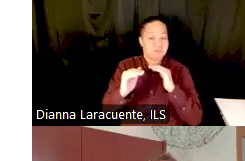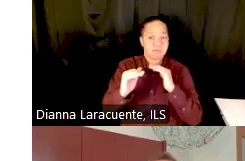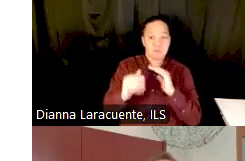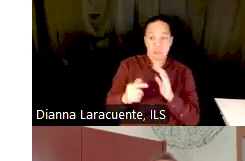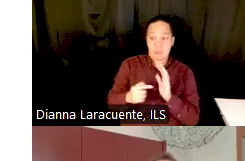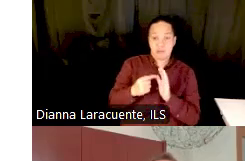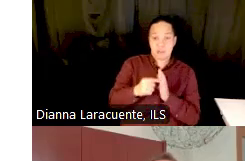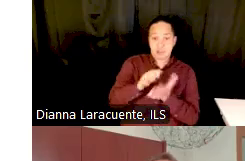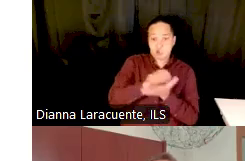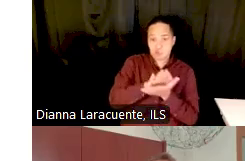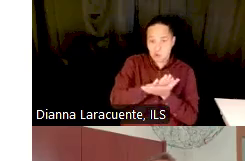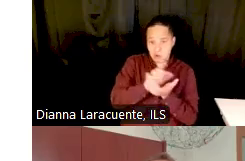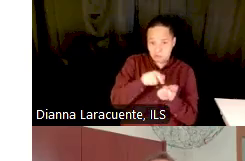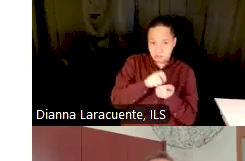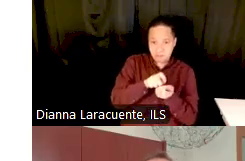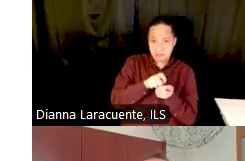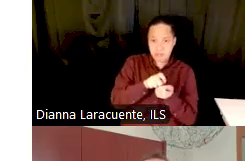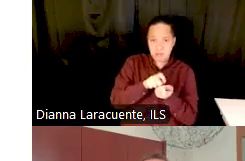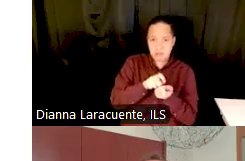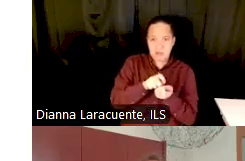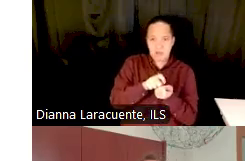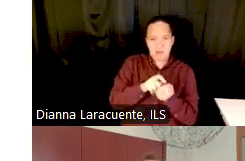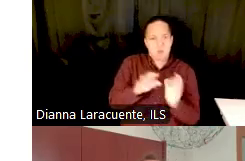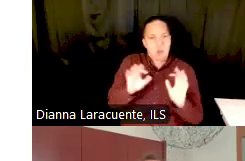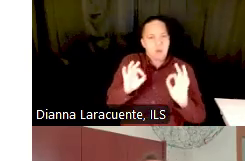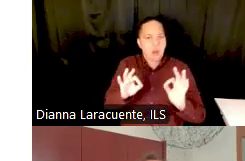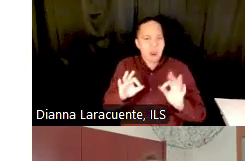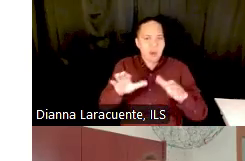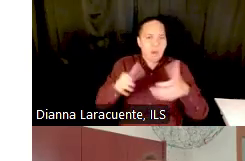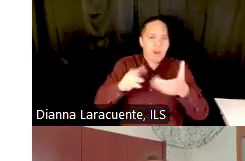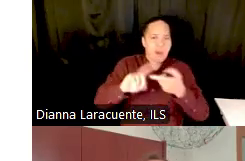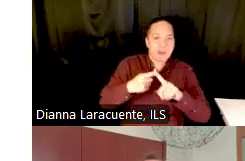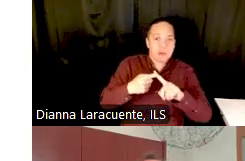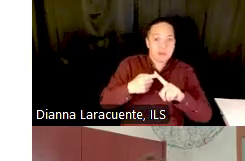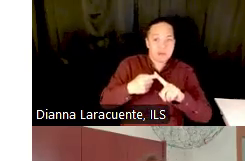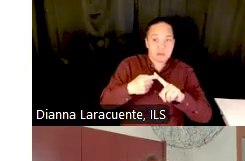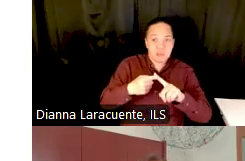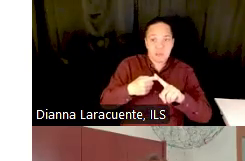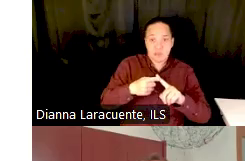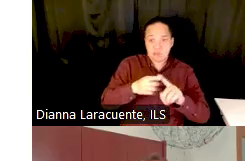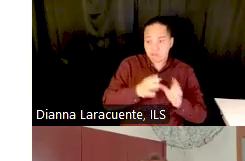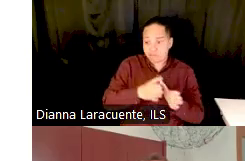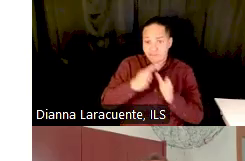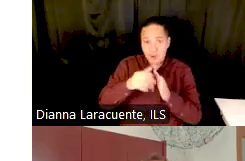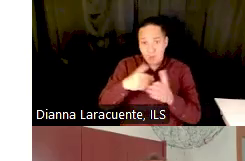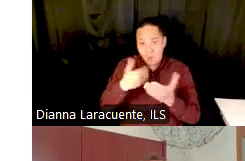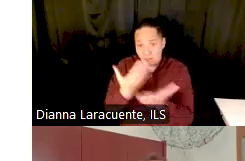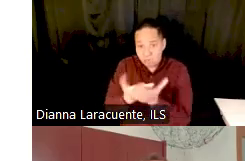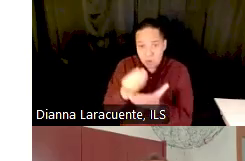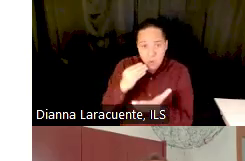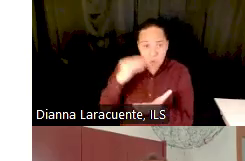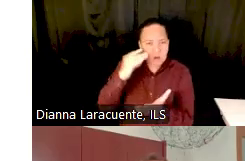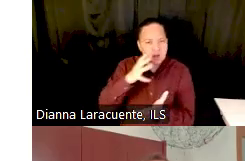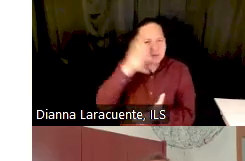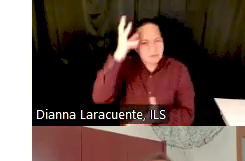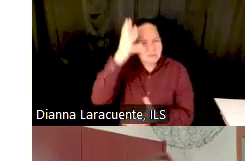en la escuela precisamente se puede encontrar bien porque está con sus amistades. Y es cuando llega a casa que los padres